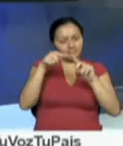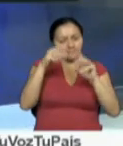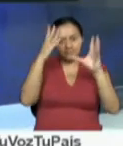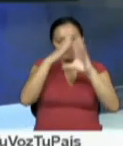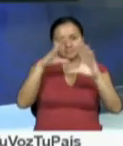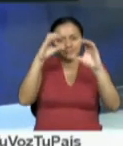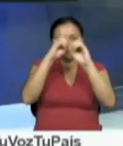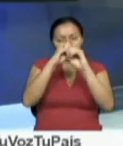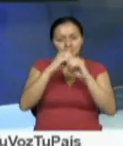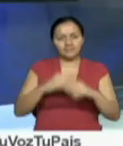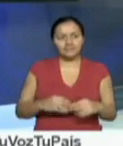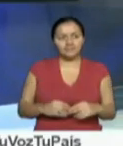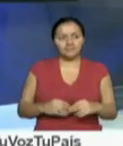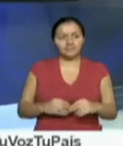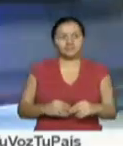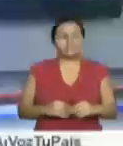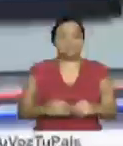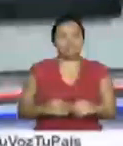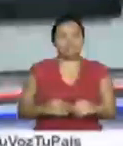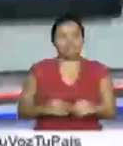buenas noches, Víctor.